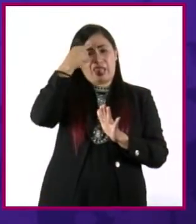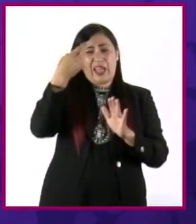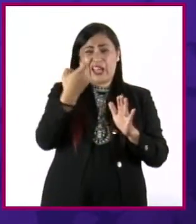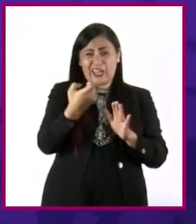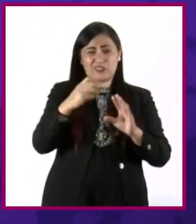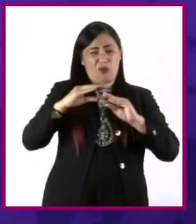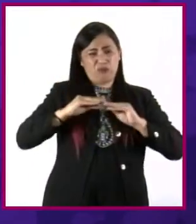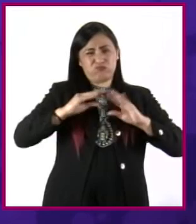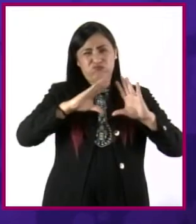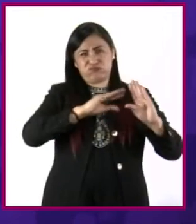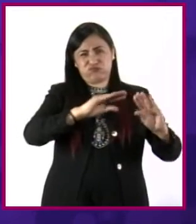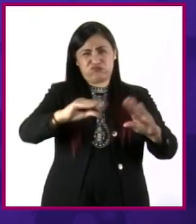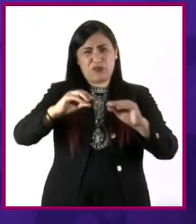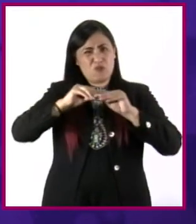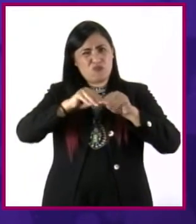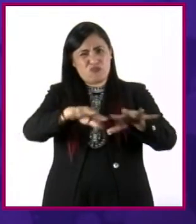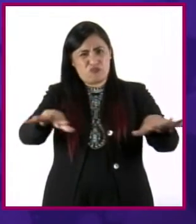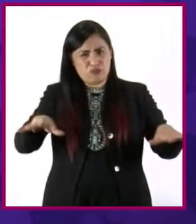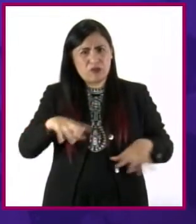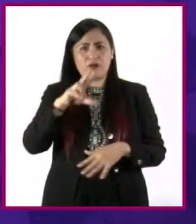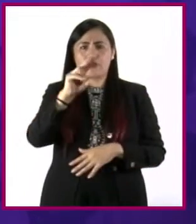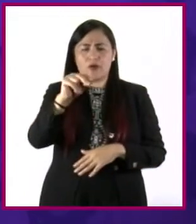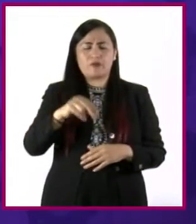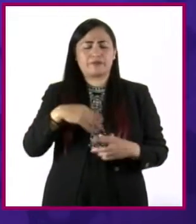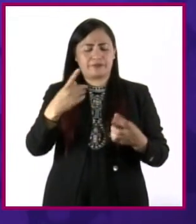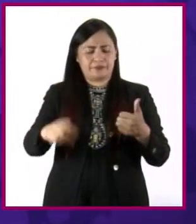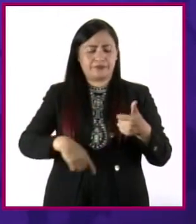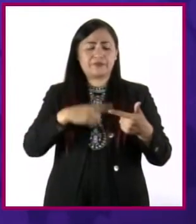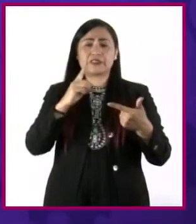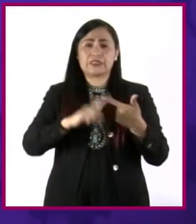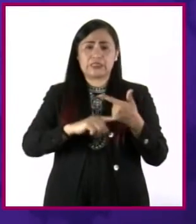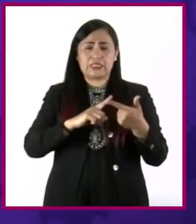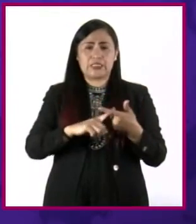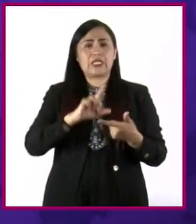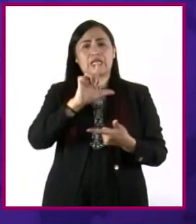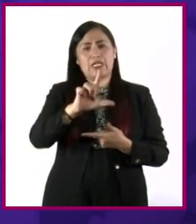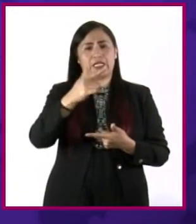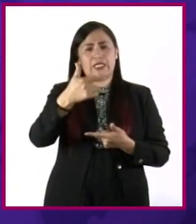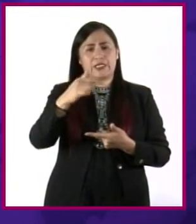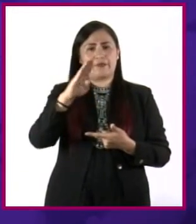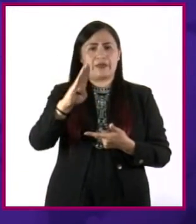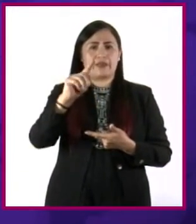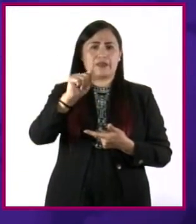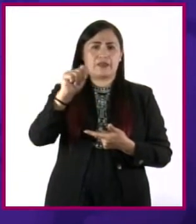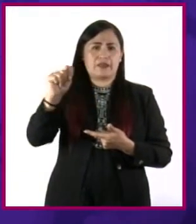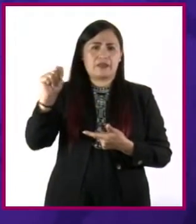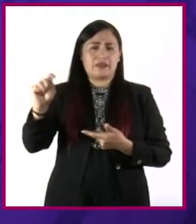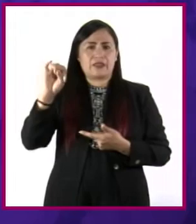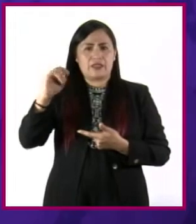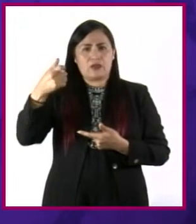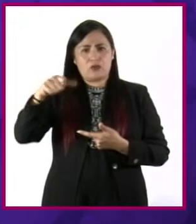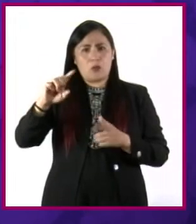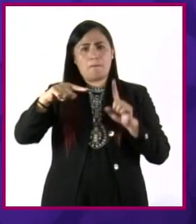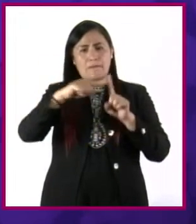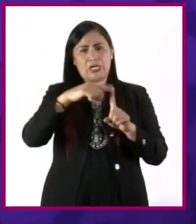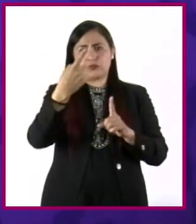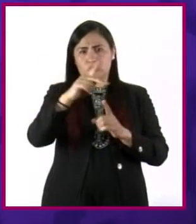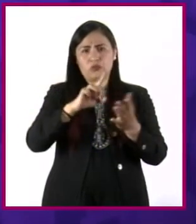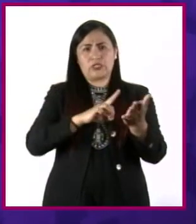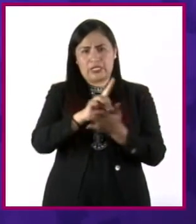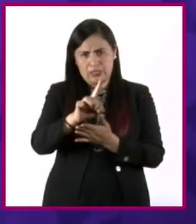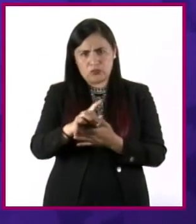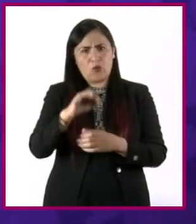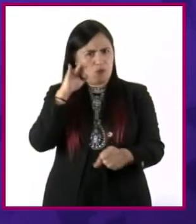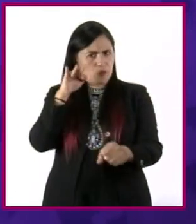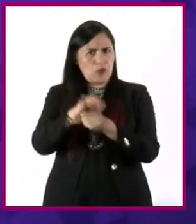comunidad. 7. Apoyar visiblemente a toda persona LGBTIQ+ y sus derechos para prevenir el